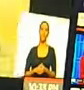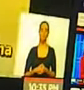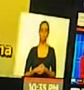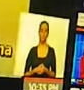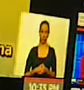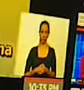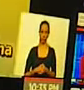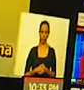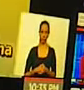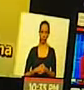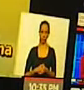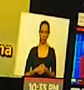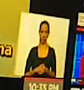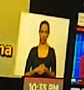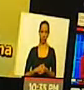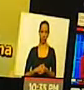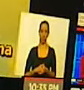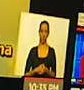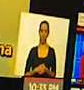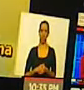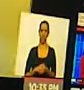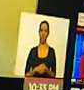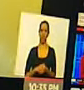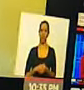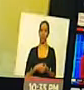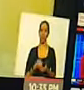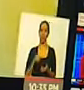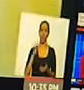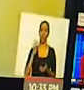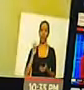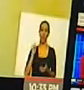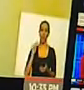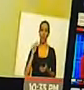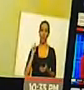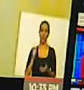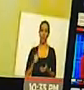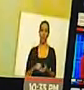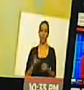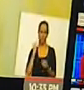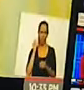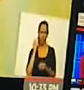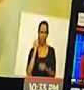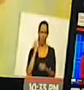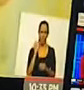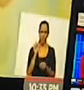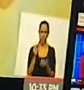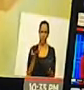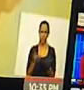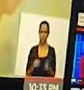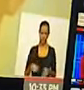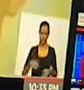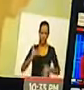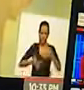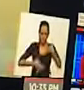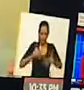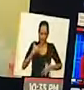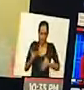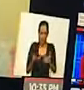Se conectó mi prima. En ese momento... Él sintió el verdadero terror.